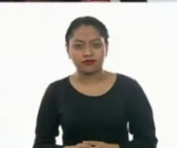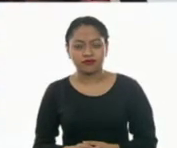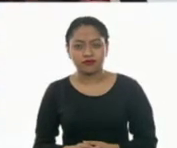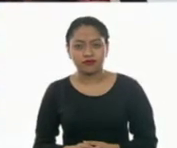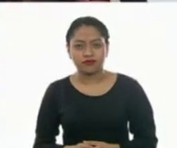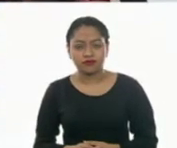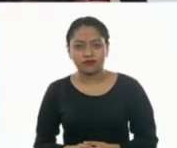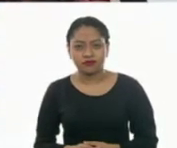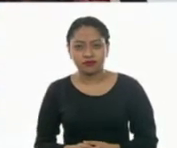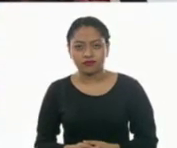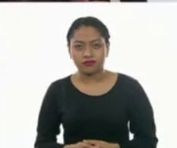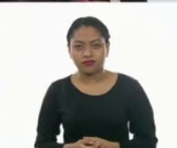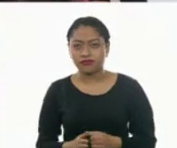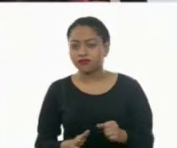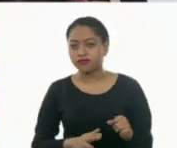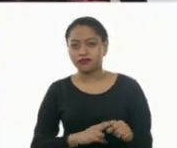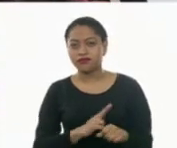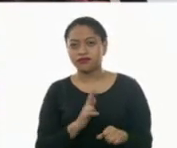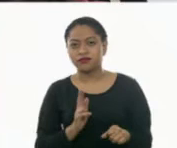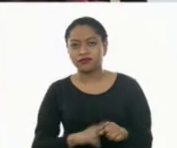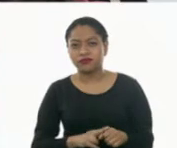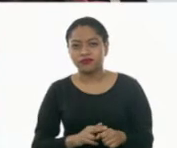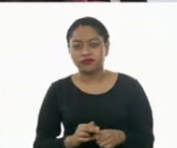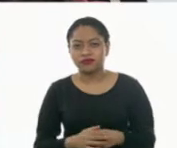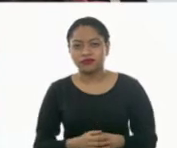natural en tres